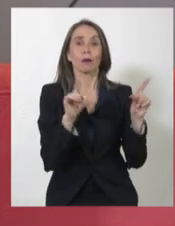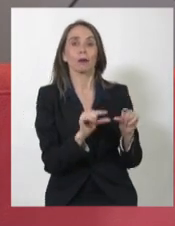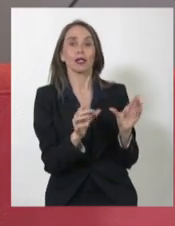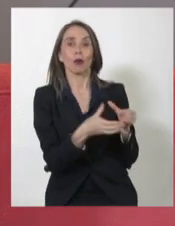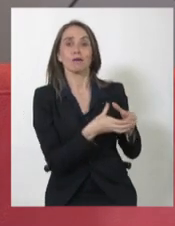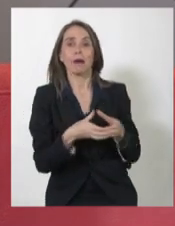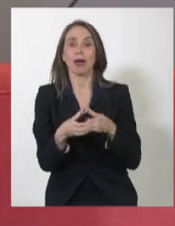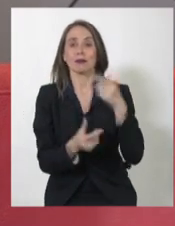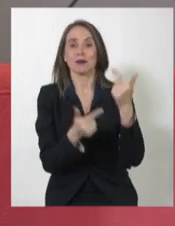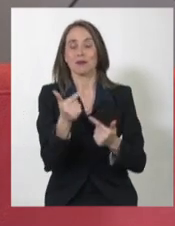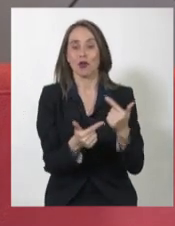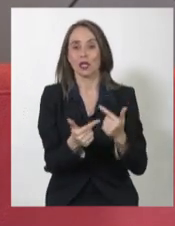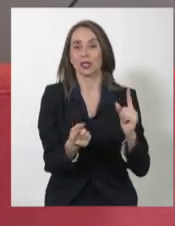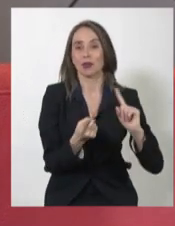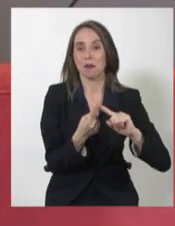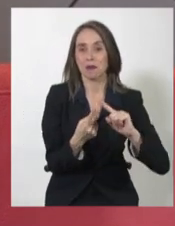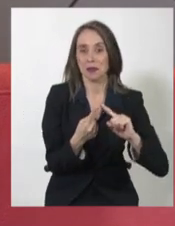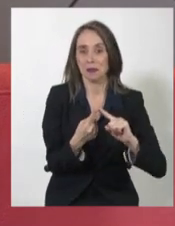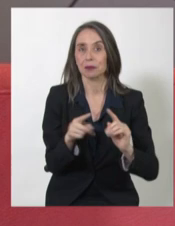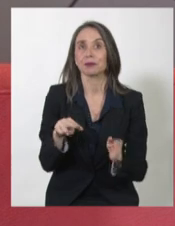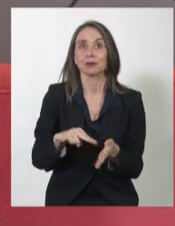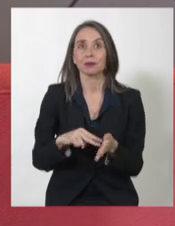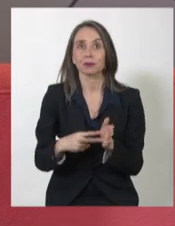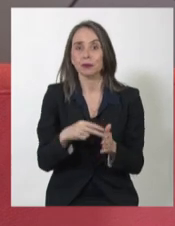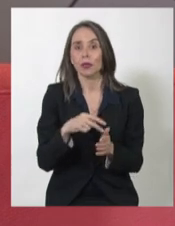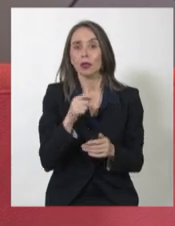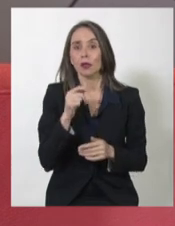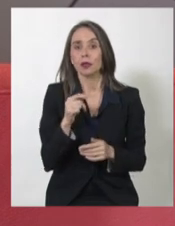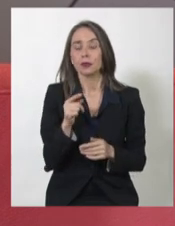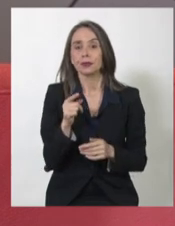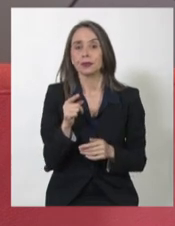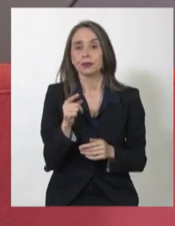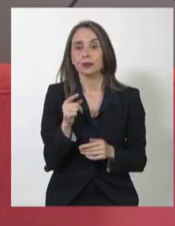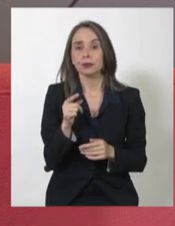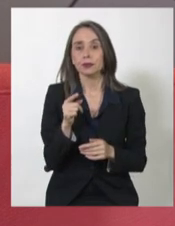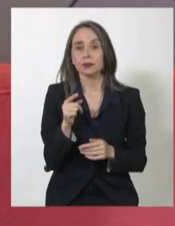políticos. El problema que veo en la